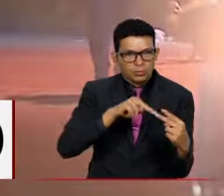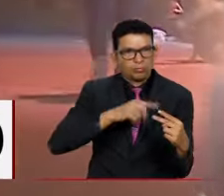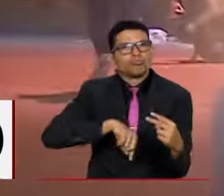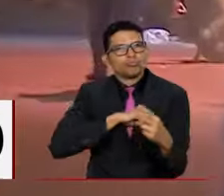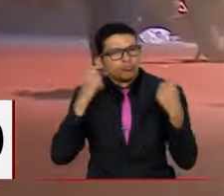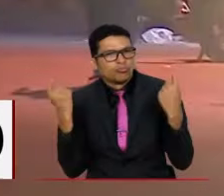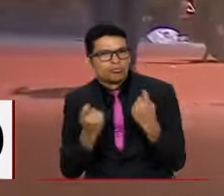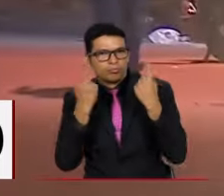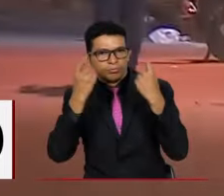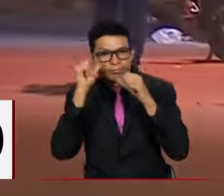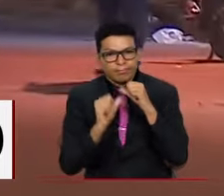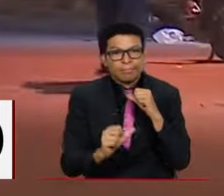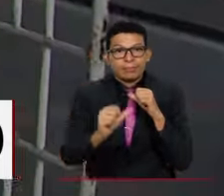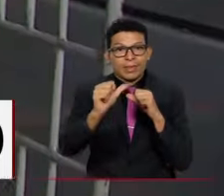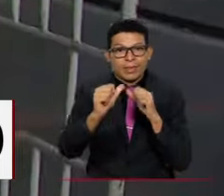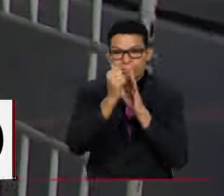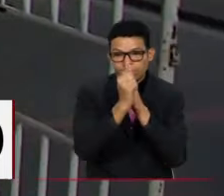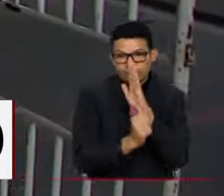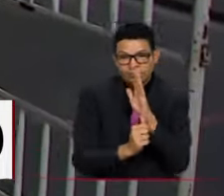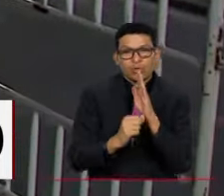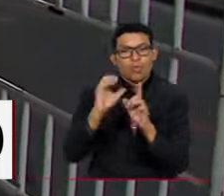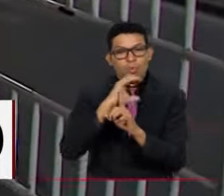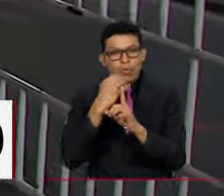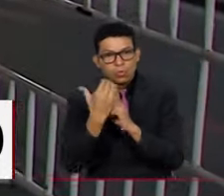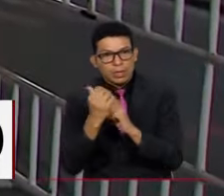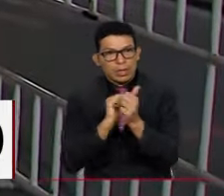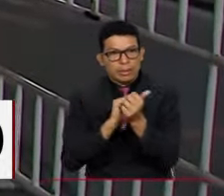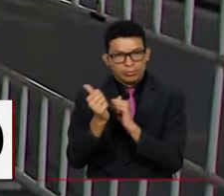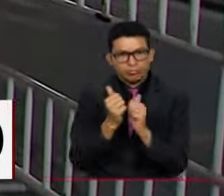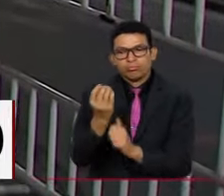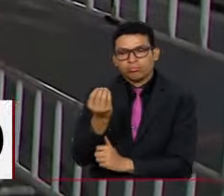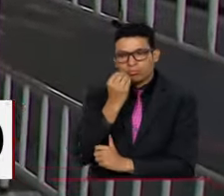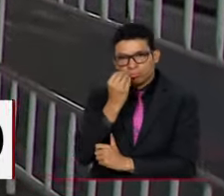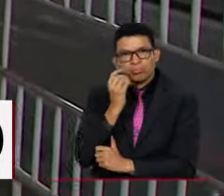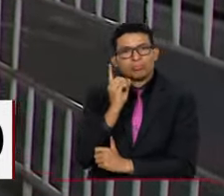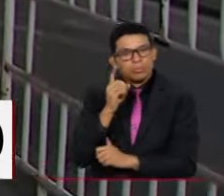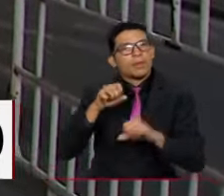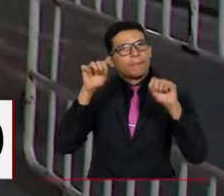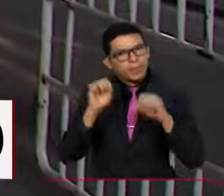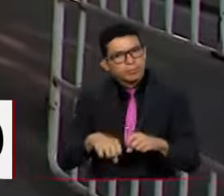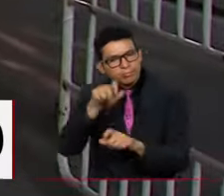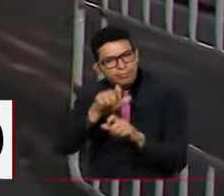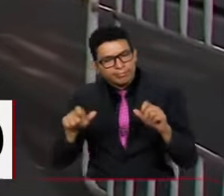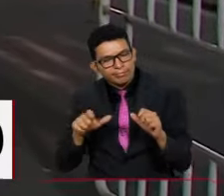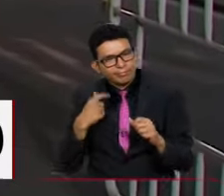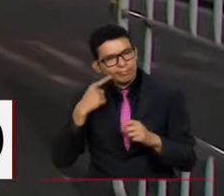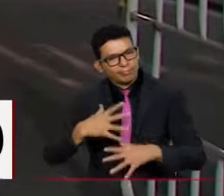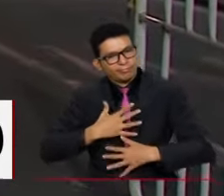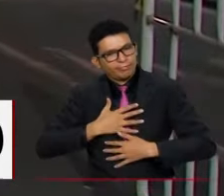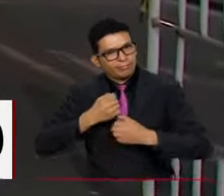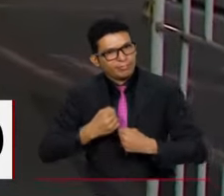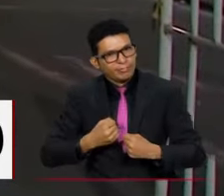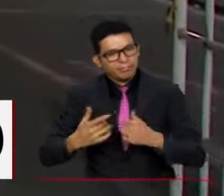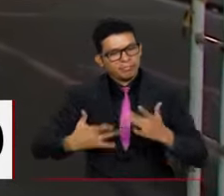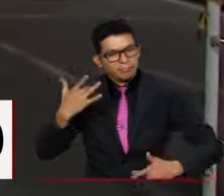promoción permanente aquí, una agenda cultural, deportiva, una agenda gastronómica, que permita que la gente se apodere de este espacio y lo viva y